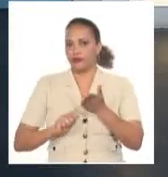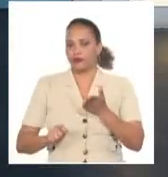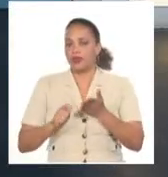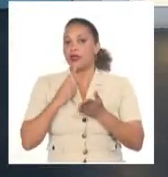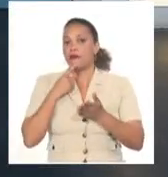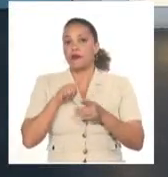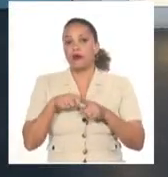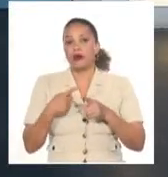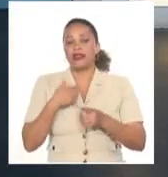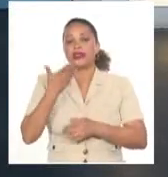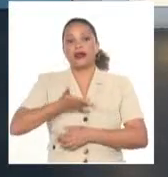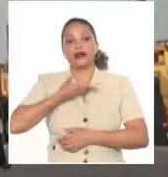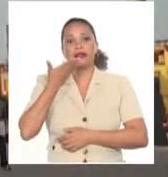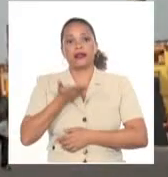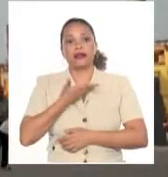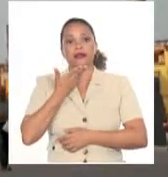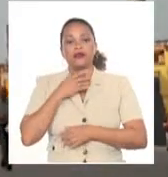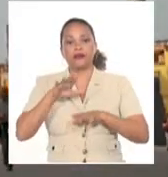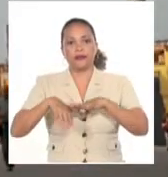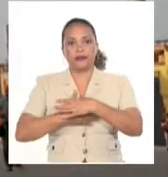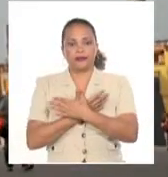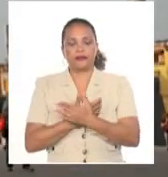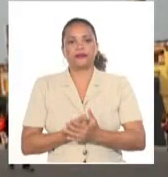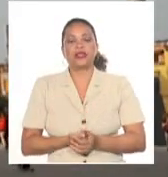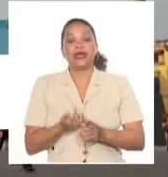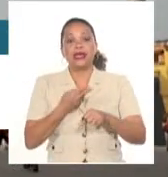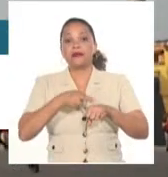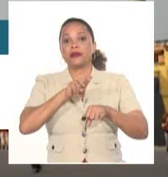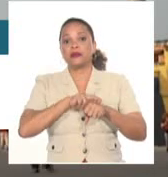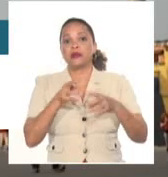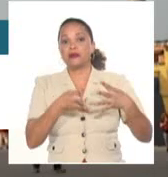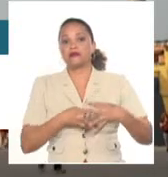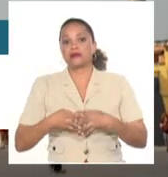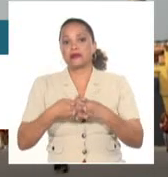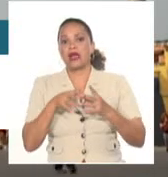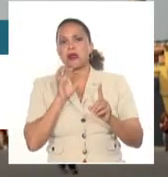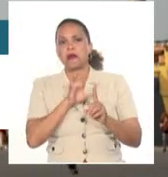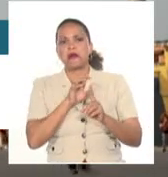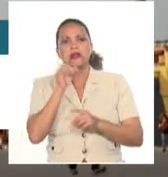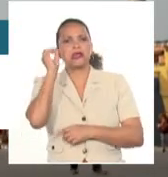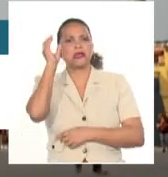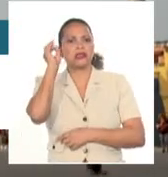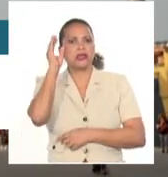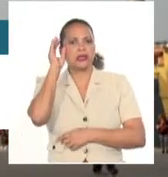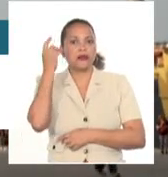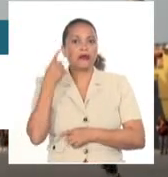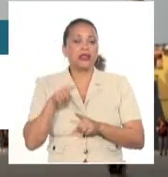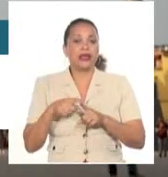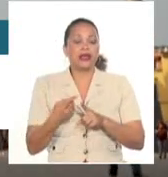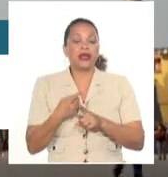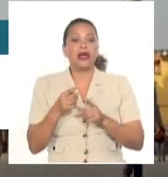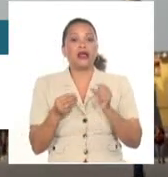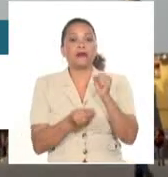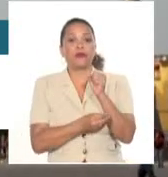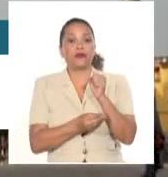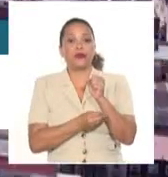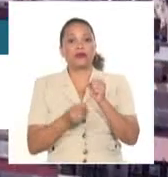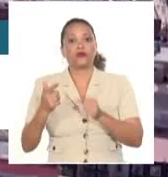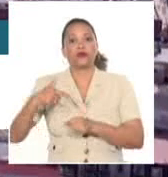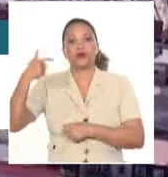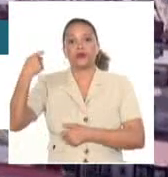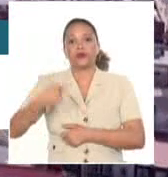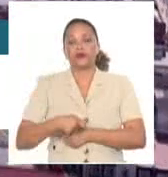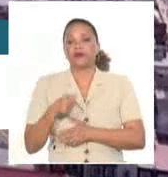Ken Salazar. El representante de Washington criticó la iniciativa de reforma al Poder Judicial impulsada por el